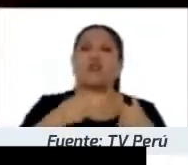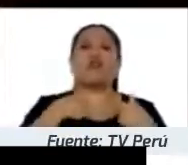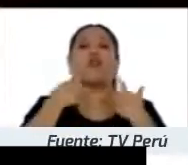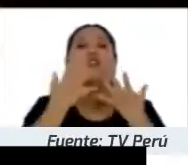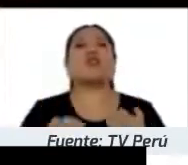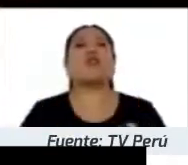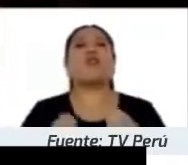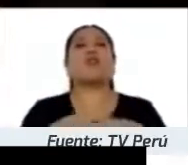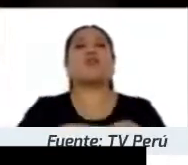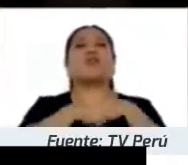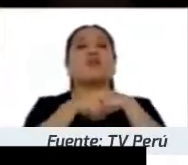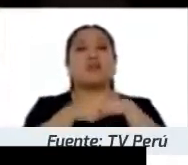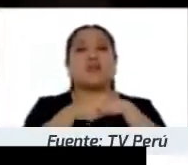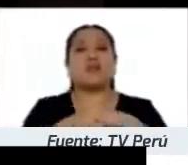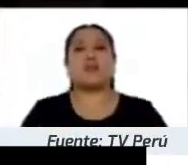quisiera saludar.